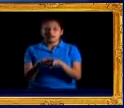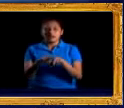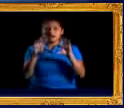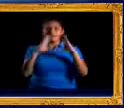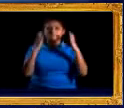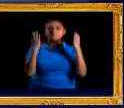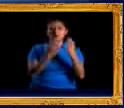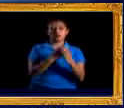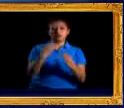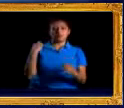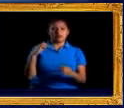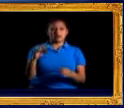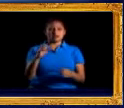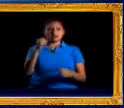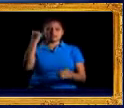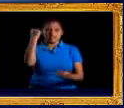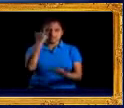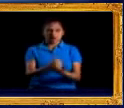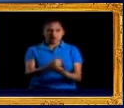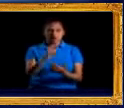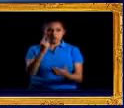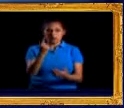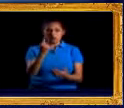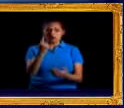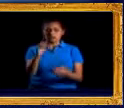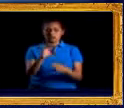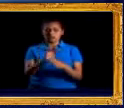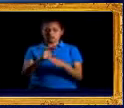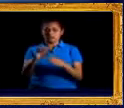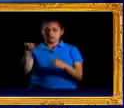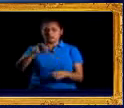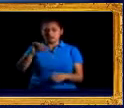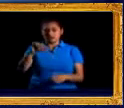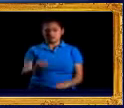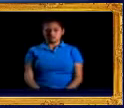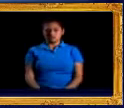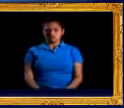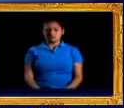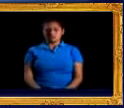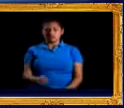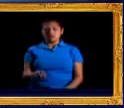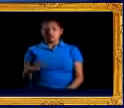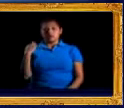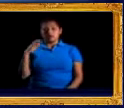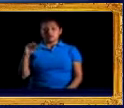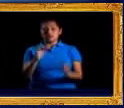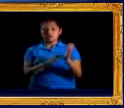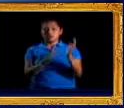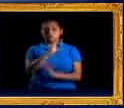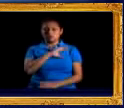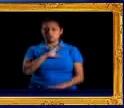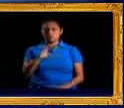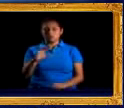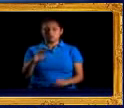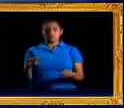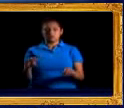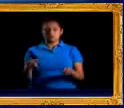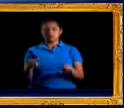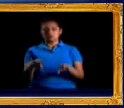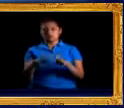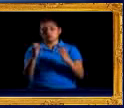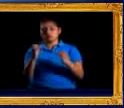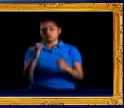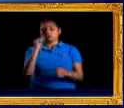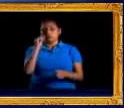que buscaba, hermano, Satanás, para que Jesús como hombre cayera en este sistema de corrupción, en